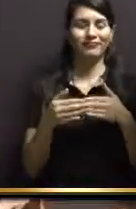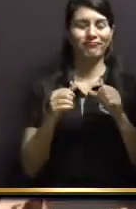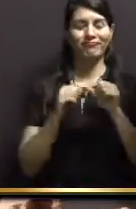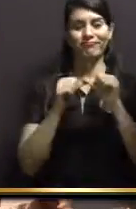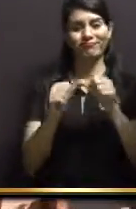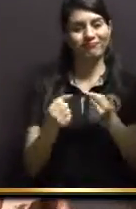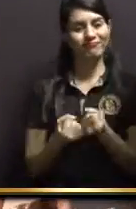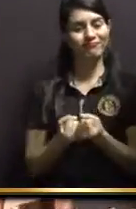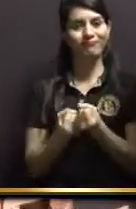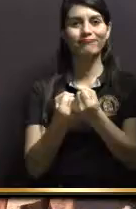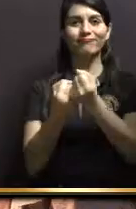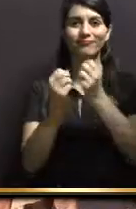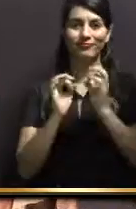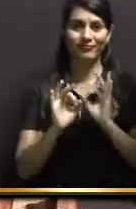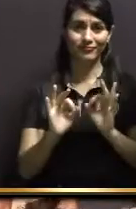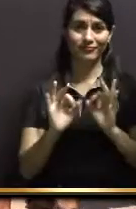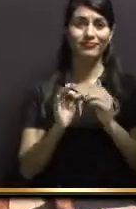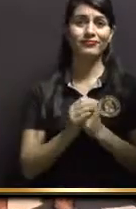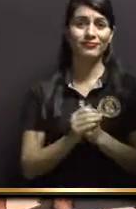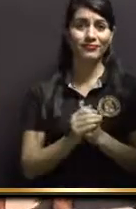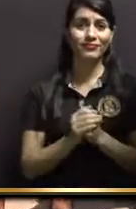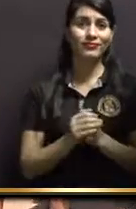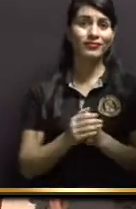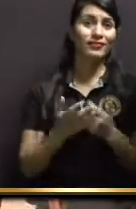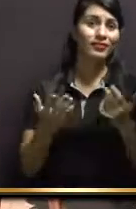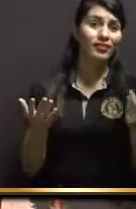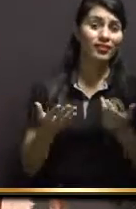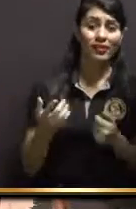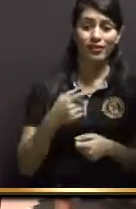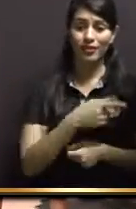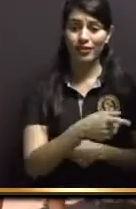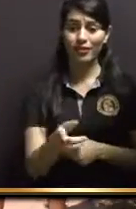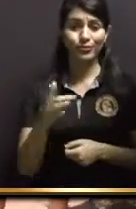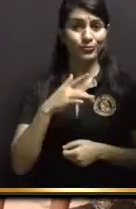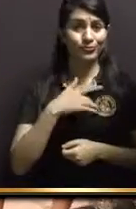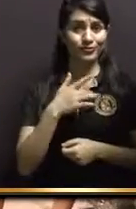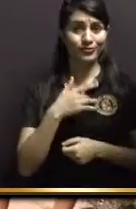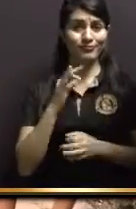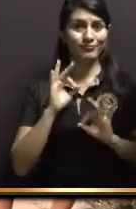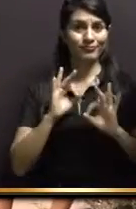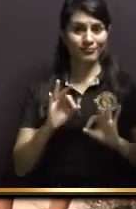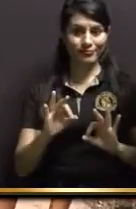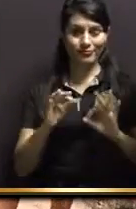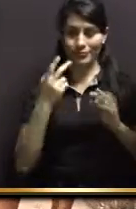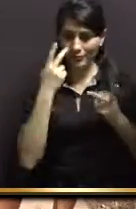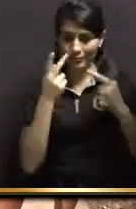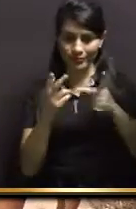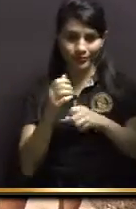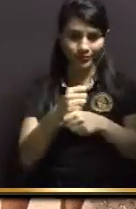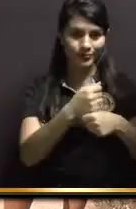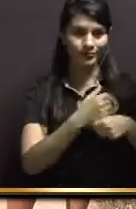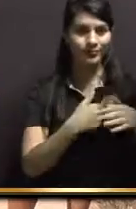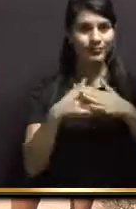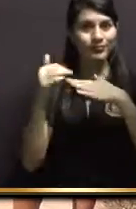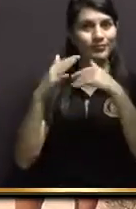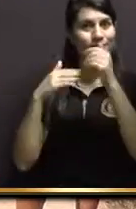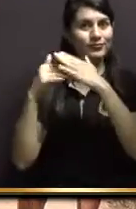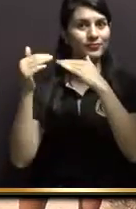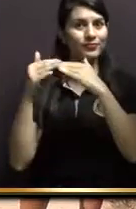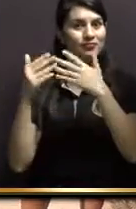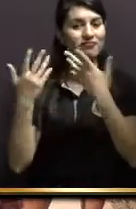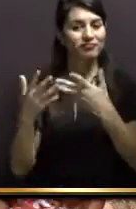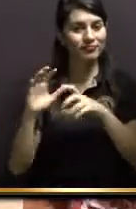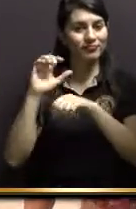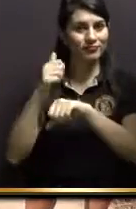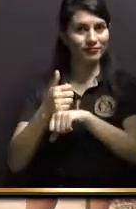está encima, pues, para que le satisfagan sus deseos a ellos. Y uno de los deseos era el centro social, que